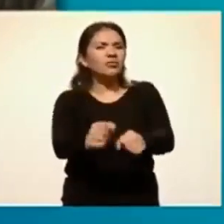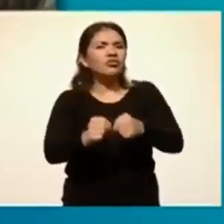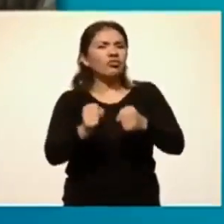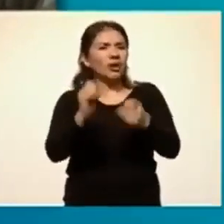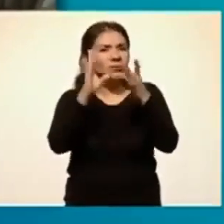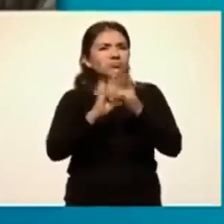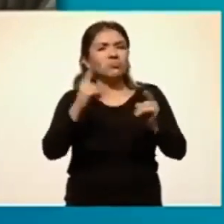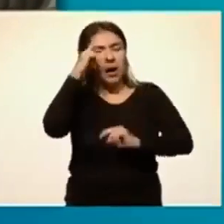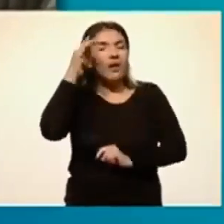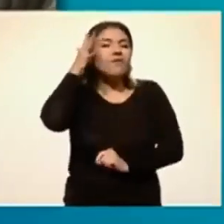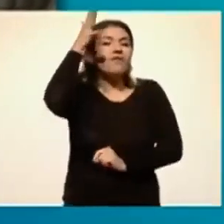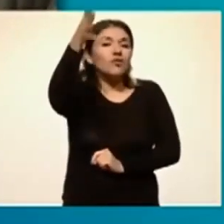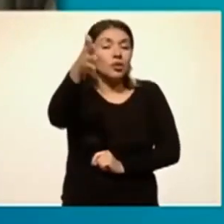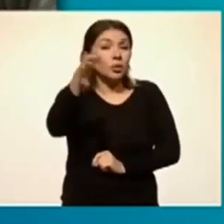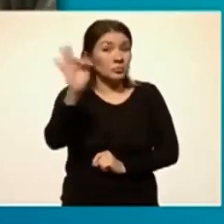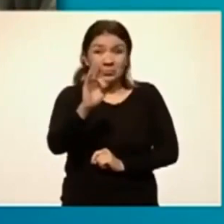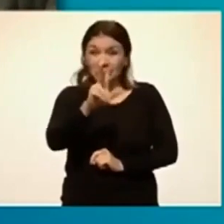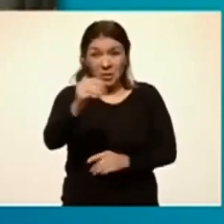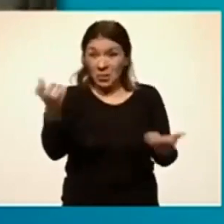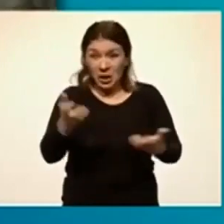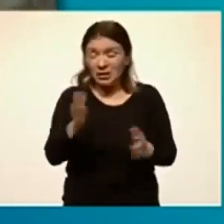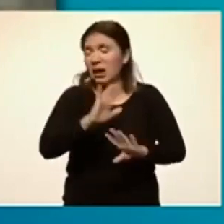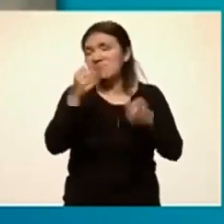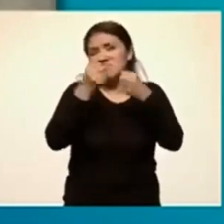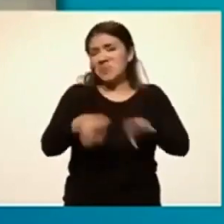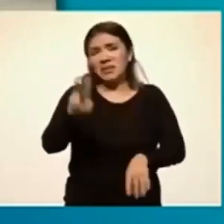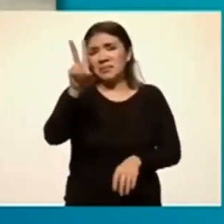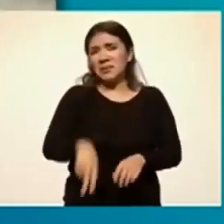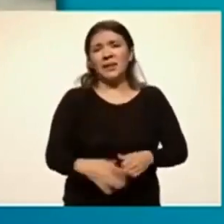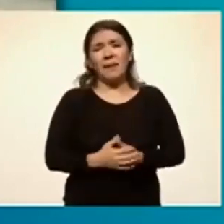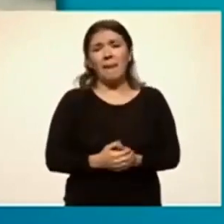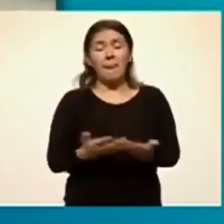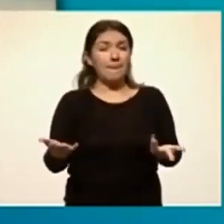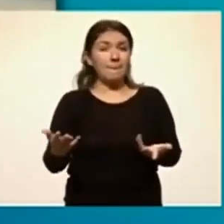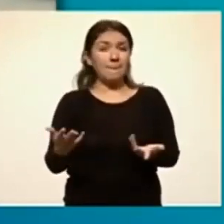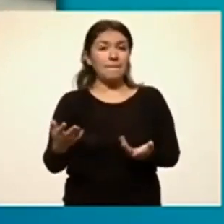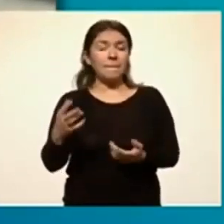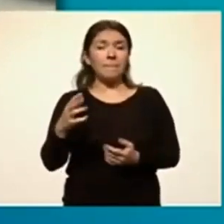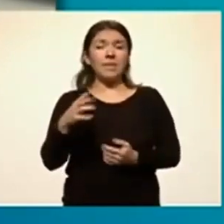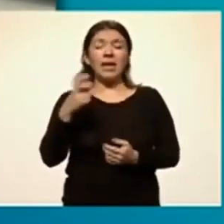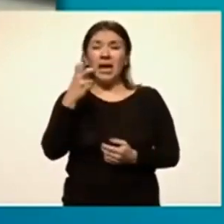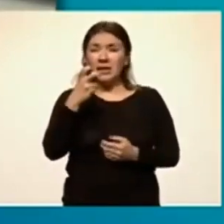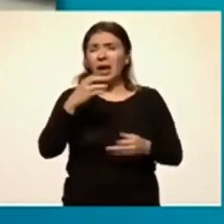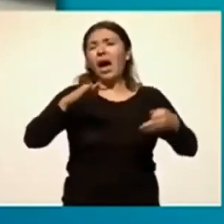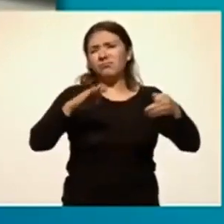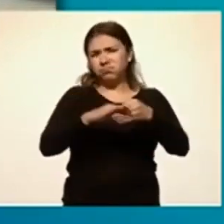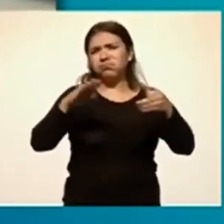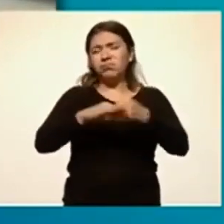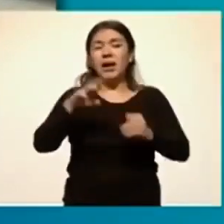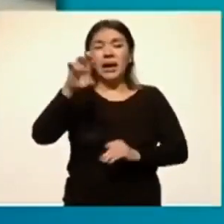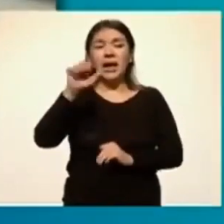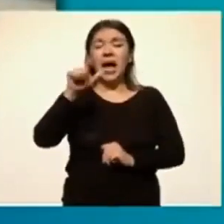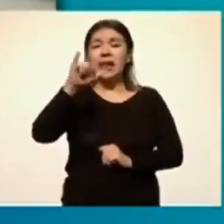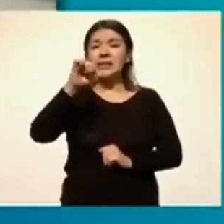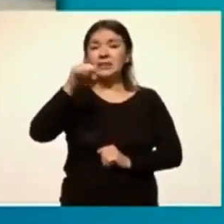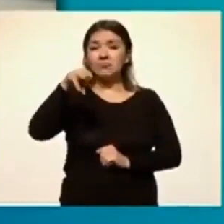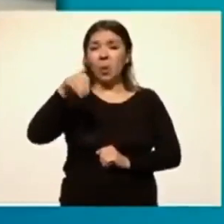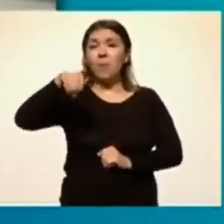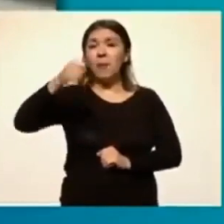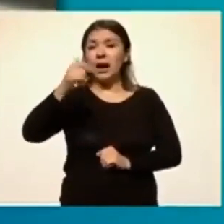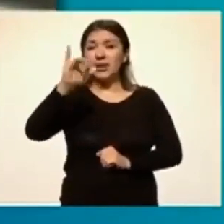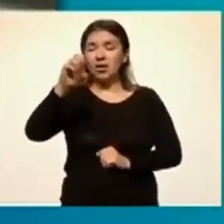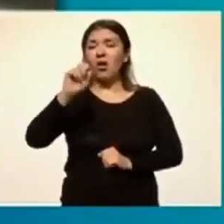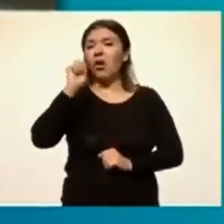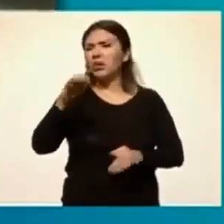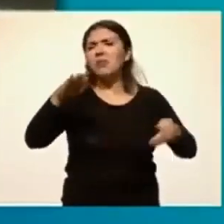concreta para el futuro. Si no hacemos eso, estamos perdidos, ¿no? Yo creo que el realismo mágico es constante. El realismo mágico está aquí ahora, en estos momentos,